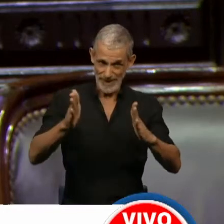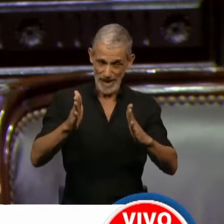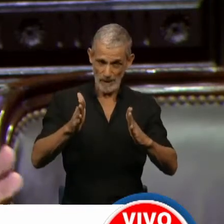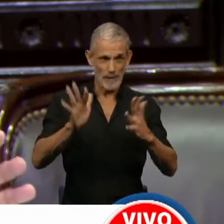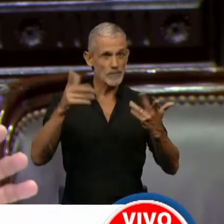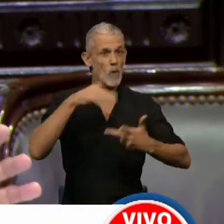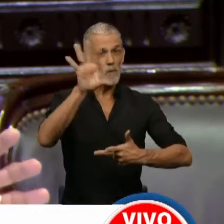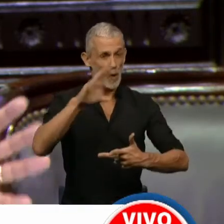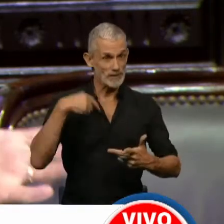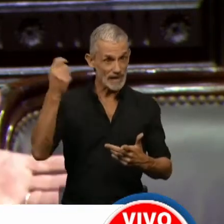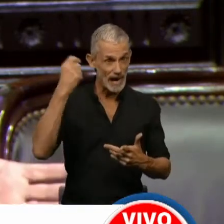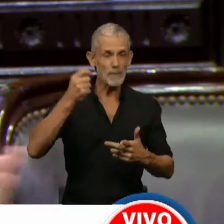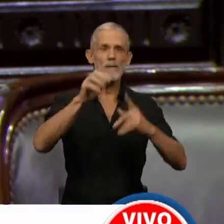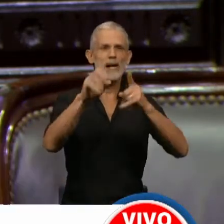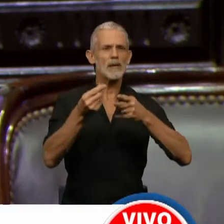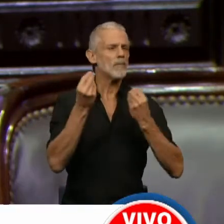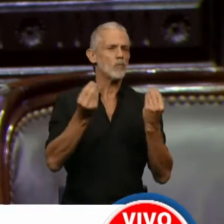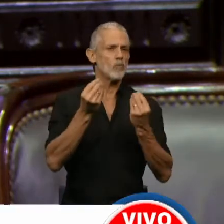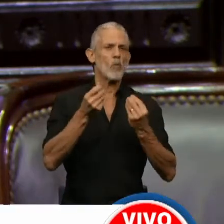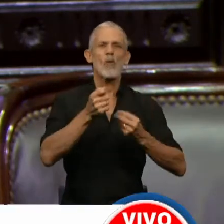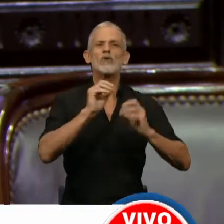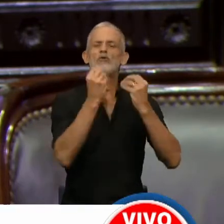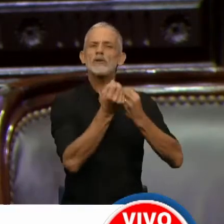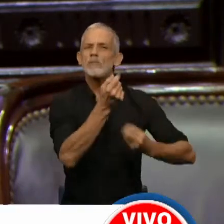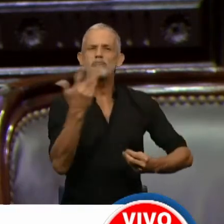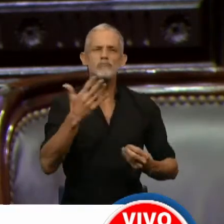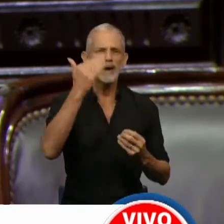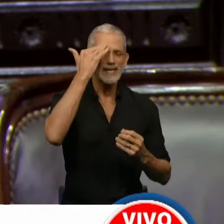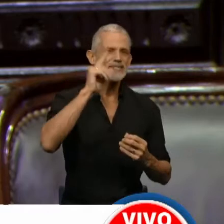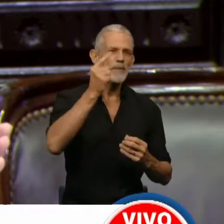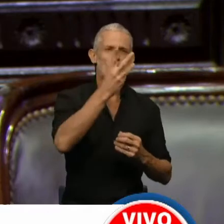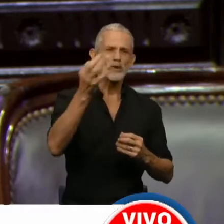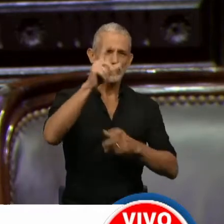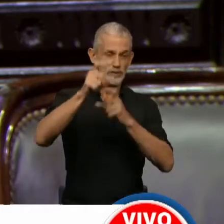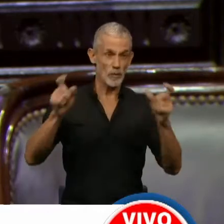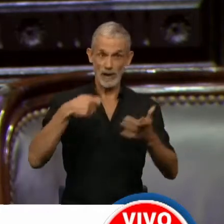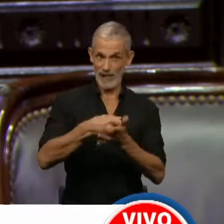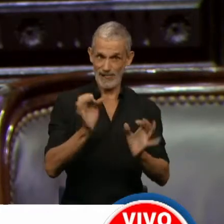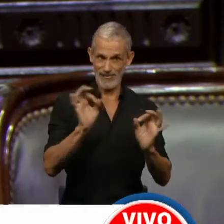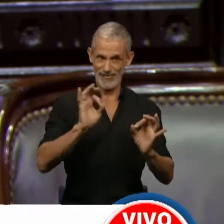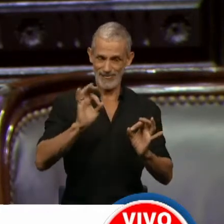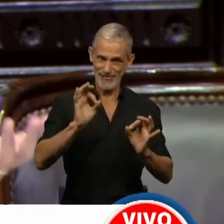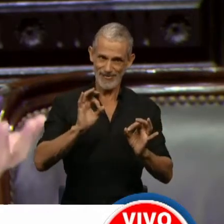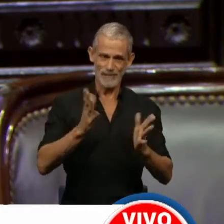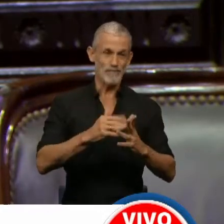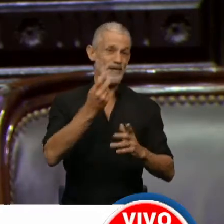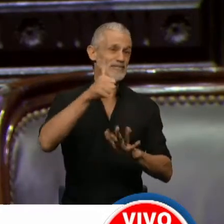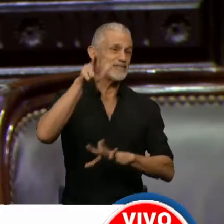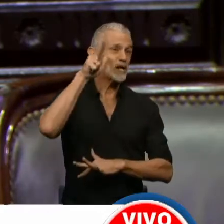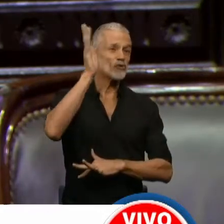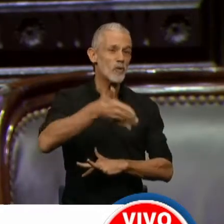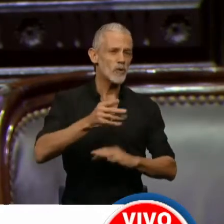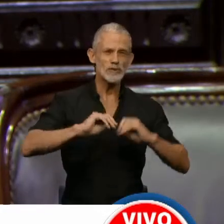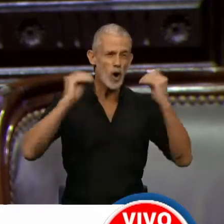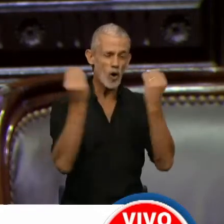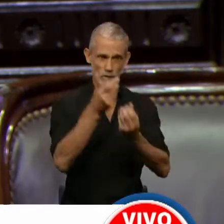en mi provincia, en la provincia de La Pampa. Estamos hablando de más de 15.400 pampeanos y pampeanas que van a dejar de pagar el impuesto, un 68% del total